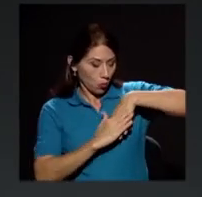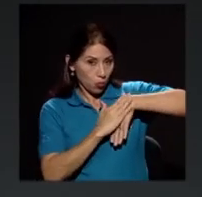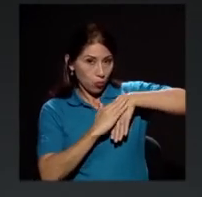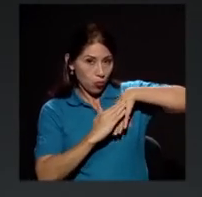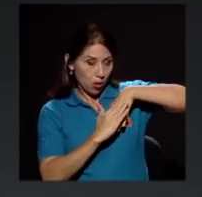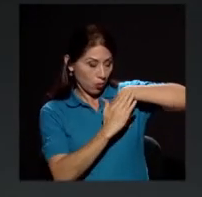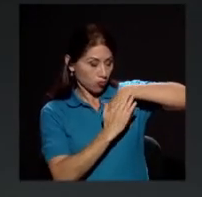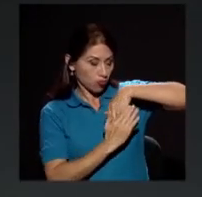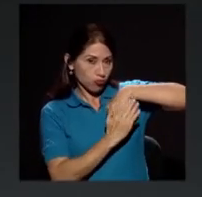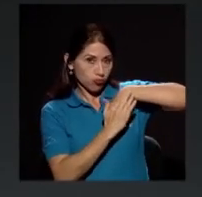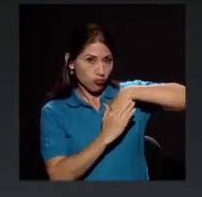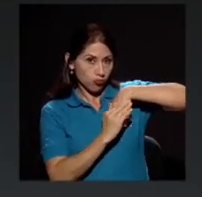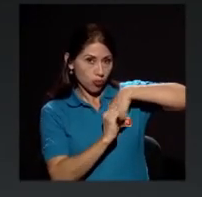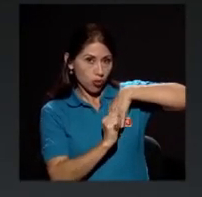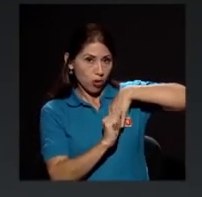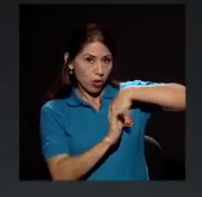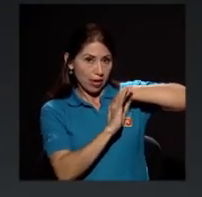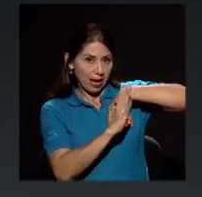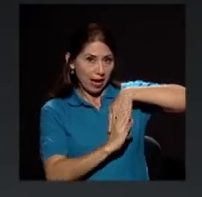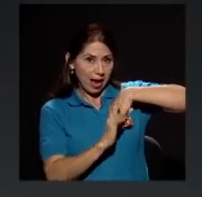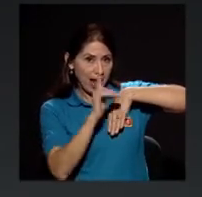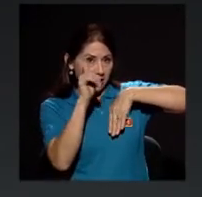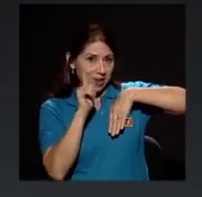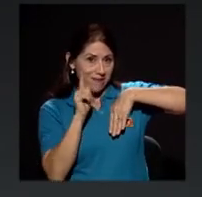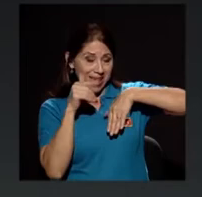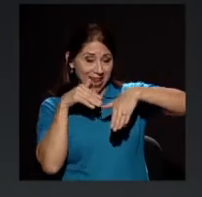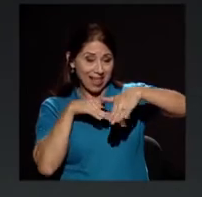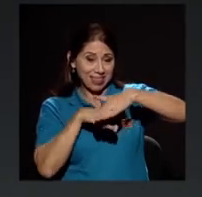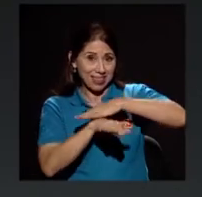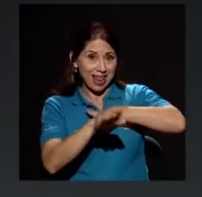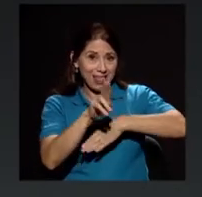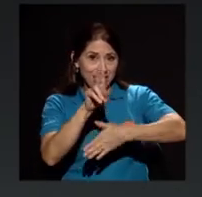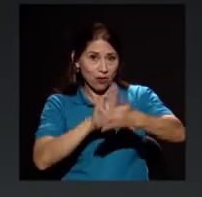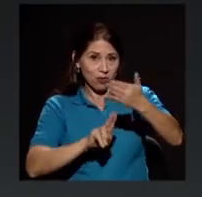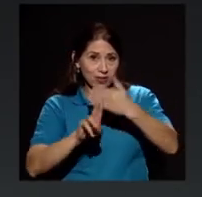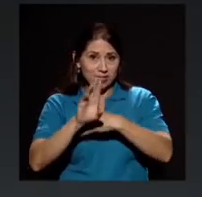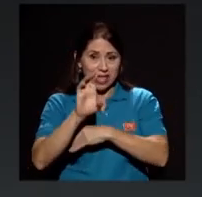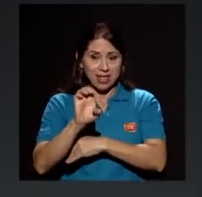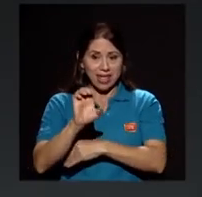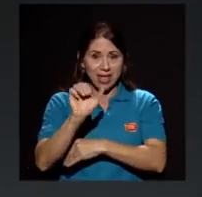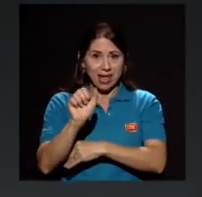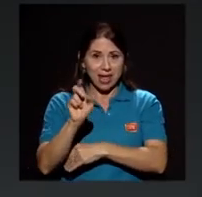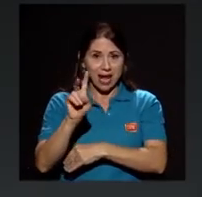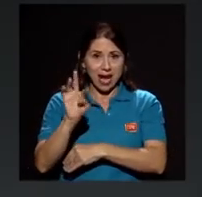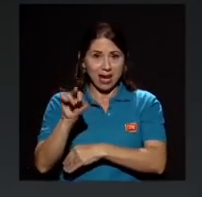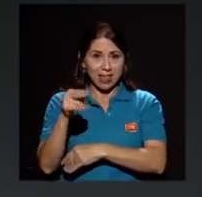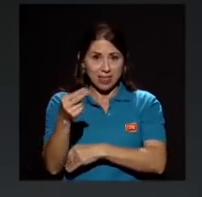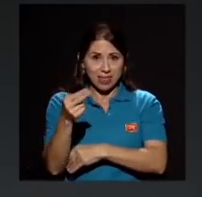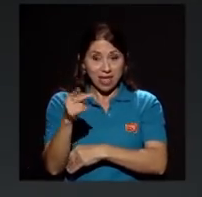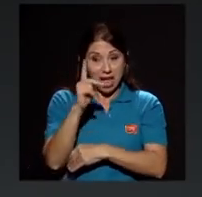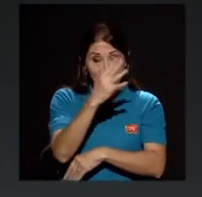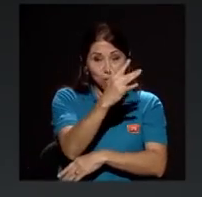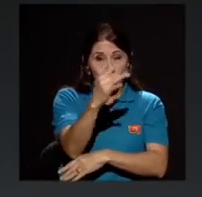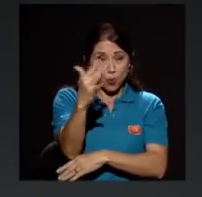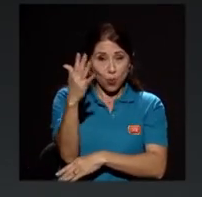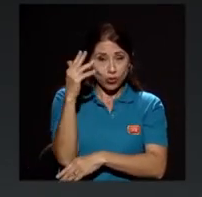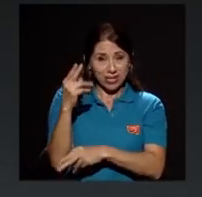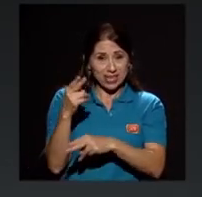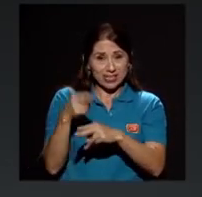a la entrada del aire un bosque que se llama el bosque eterno de los niños donde